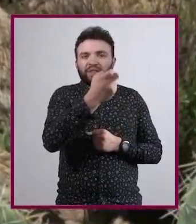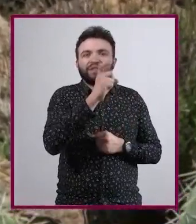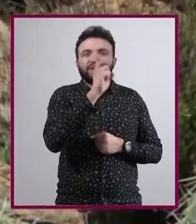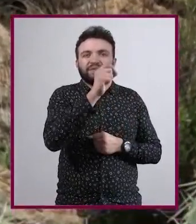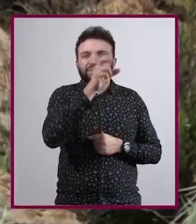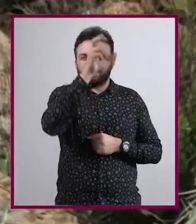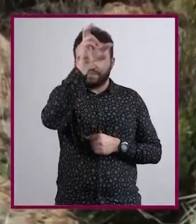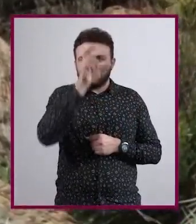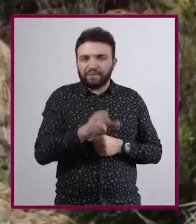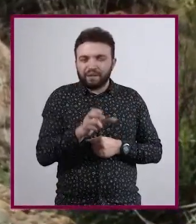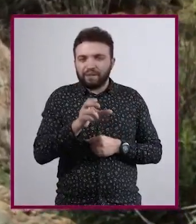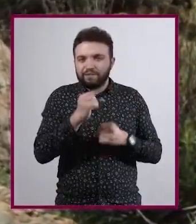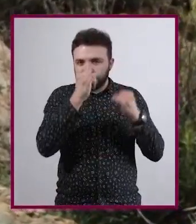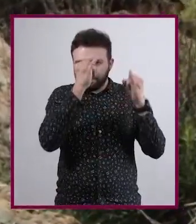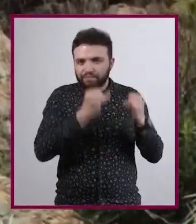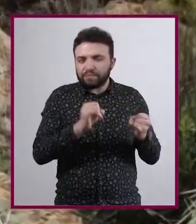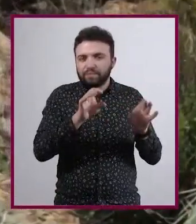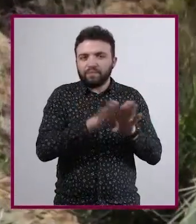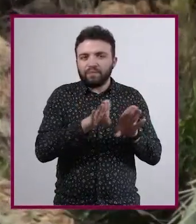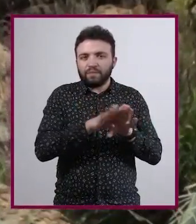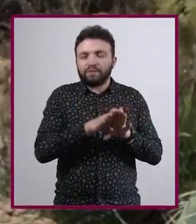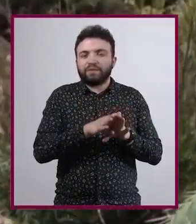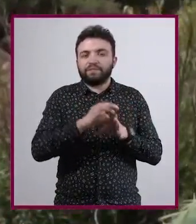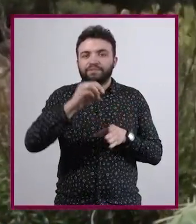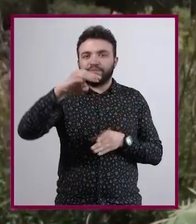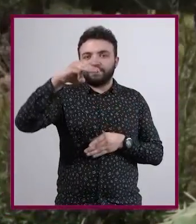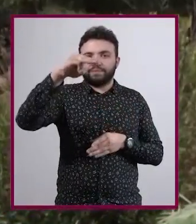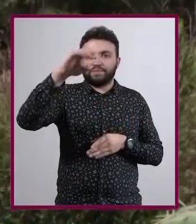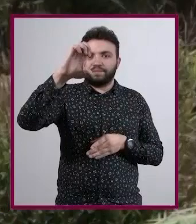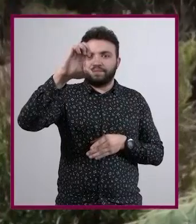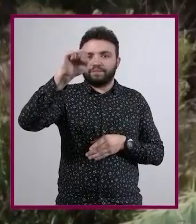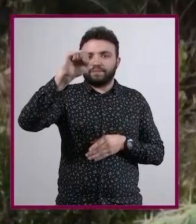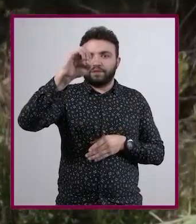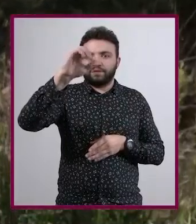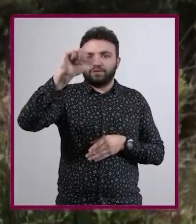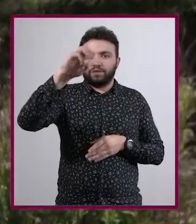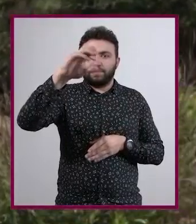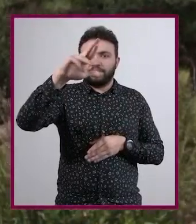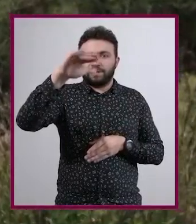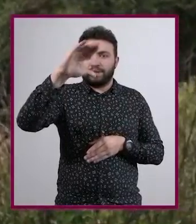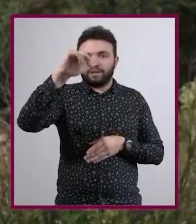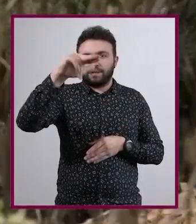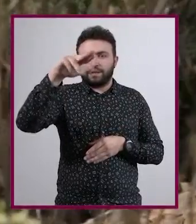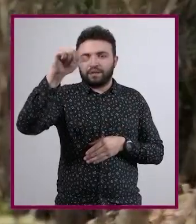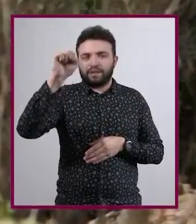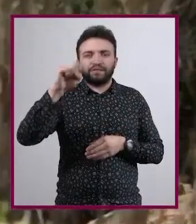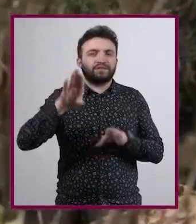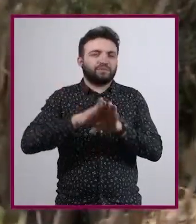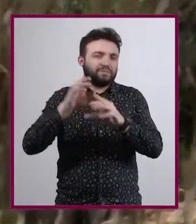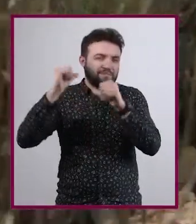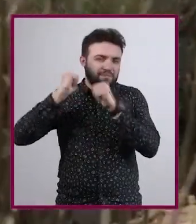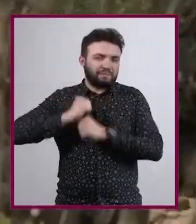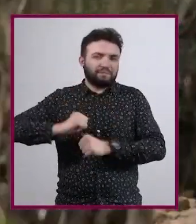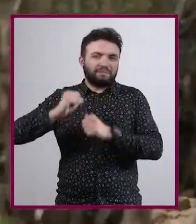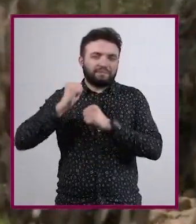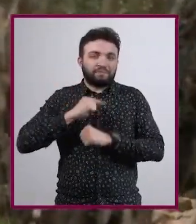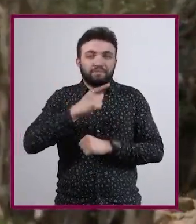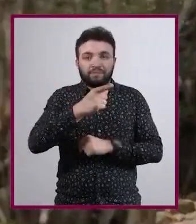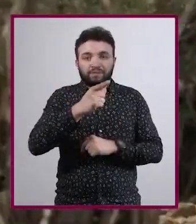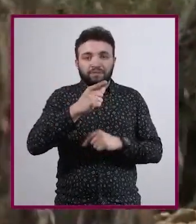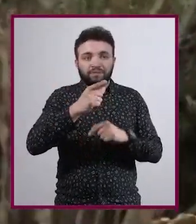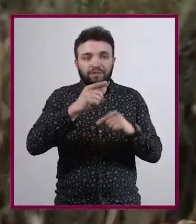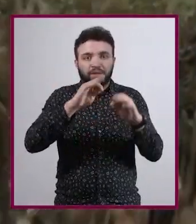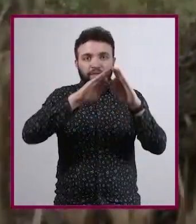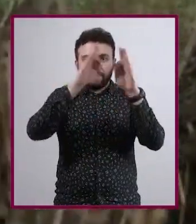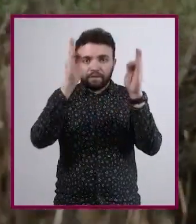figuras mesoamericanas que se llamaban tzitzimimes, que son figuras que bajan